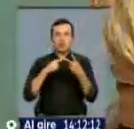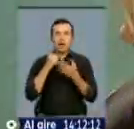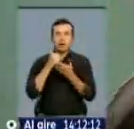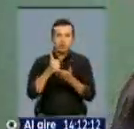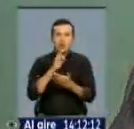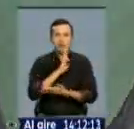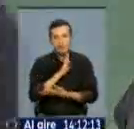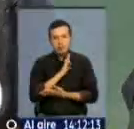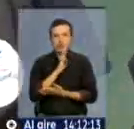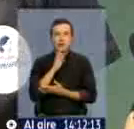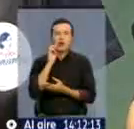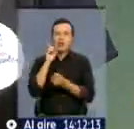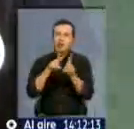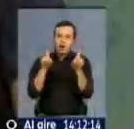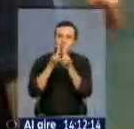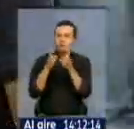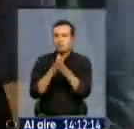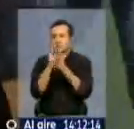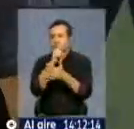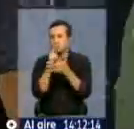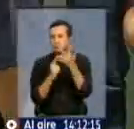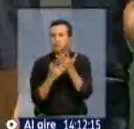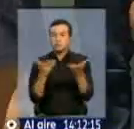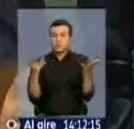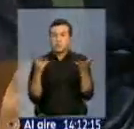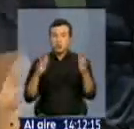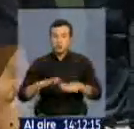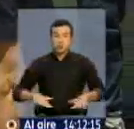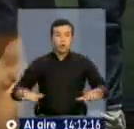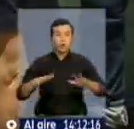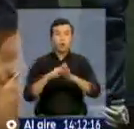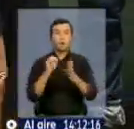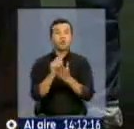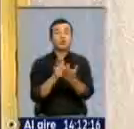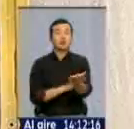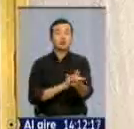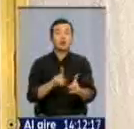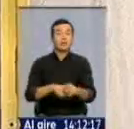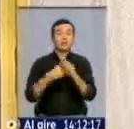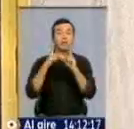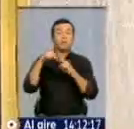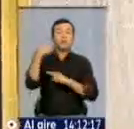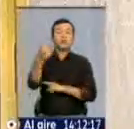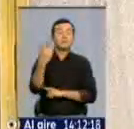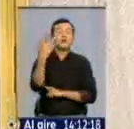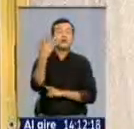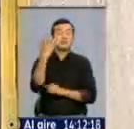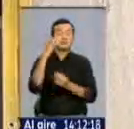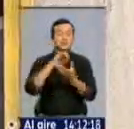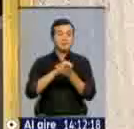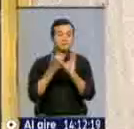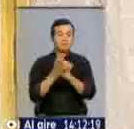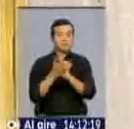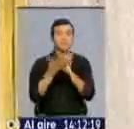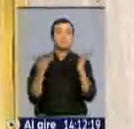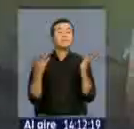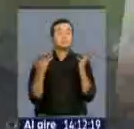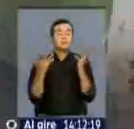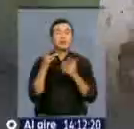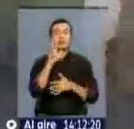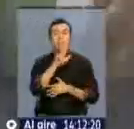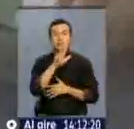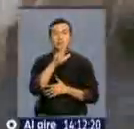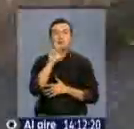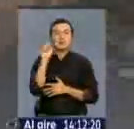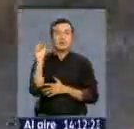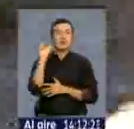recogió información. Oficialmente, el trabajo en campo de este proyecto iniciará el próximo 15 de noviembre y contará con cerca de